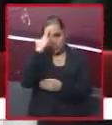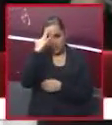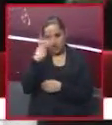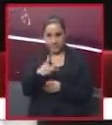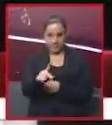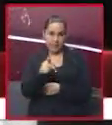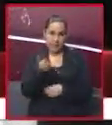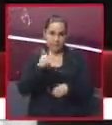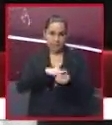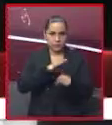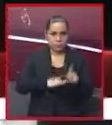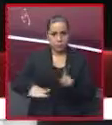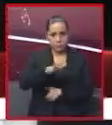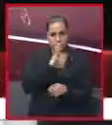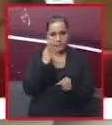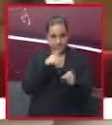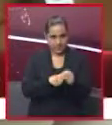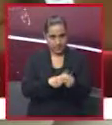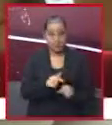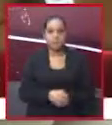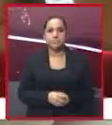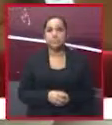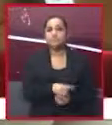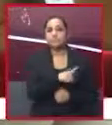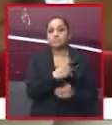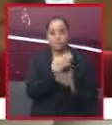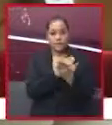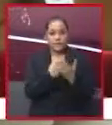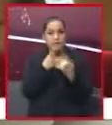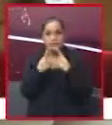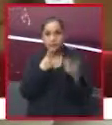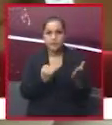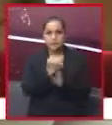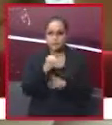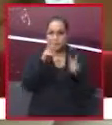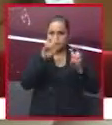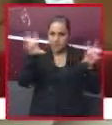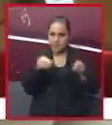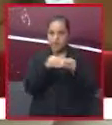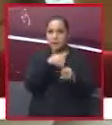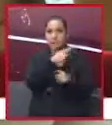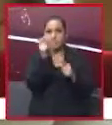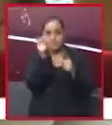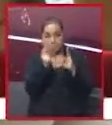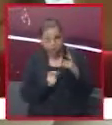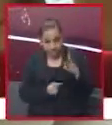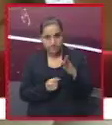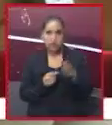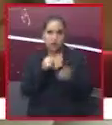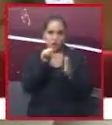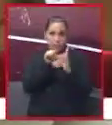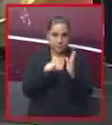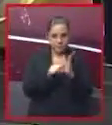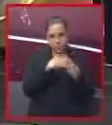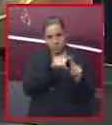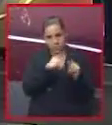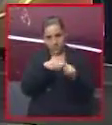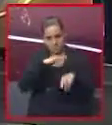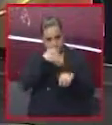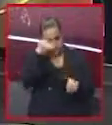Federal. Muchas gracias. Dictamen que se aprobó en lo general y se acordó que las reservas se llevarían al Pleno del Senado